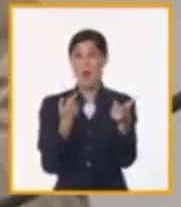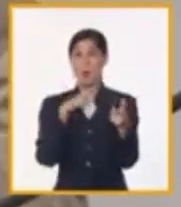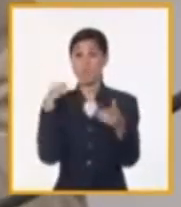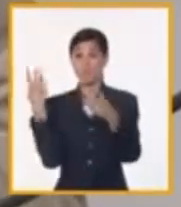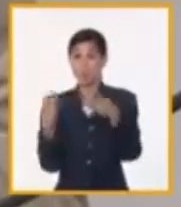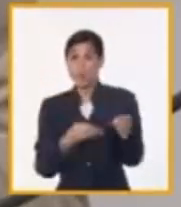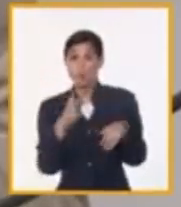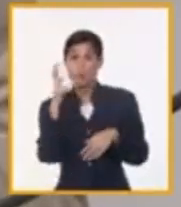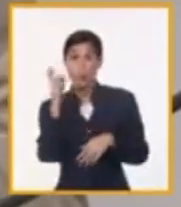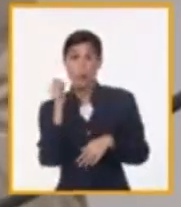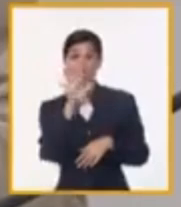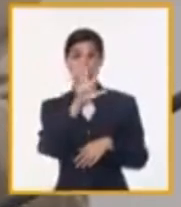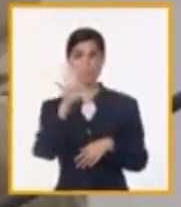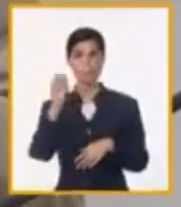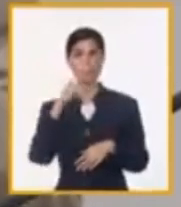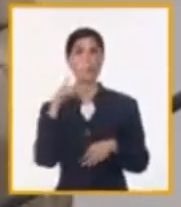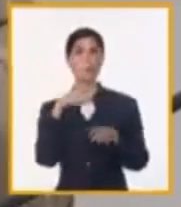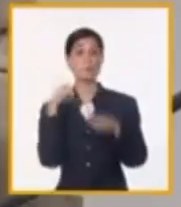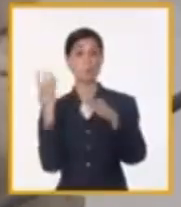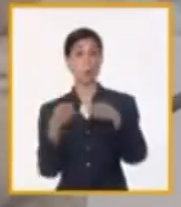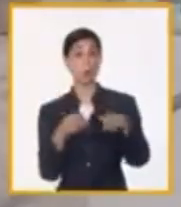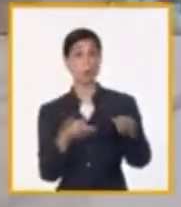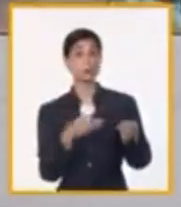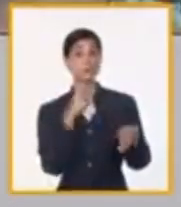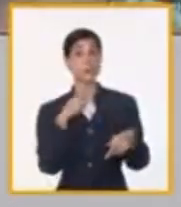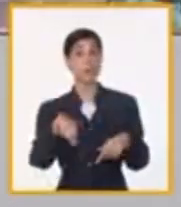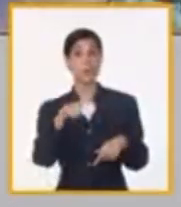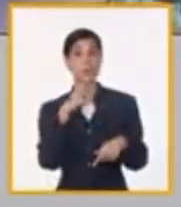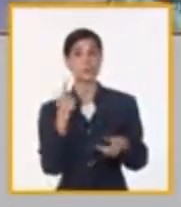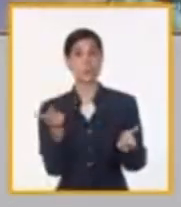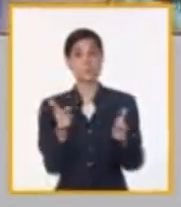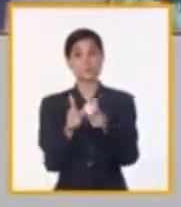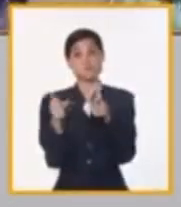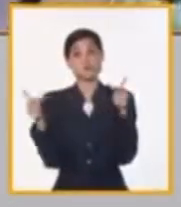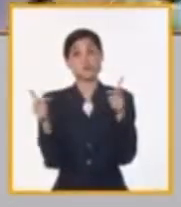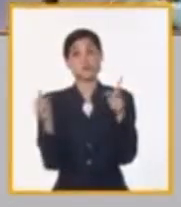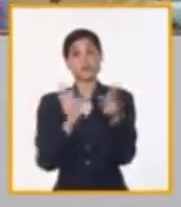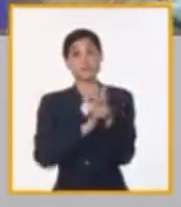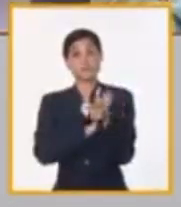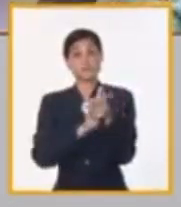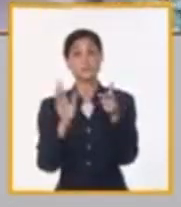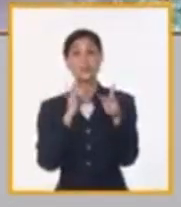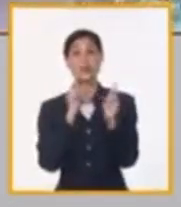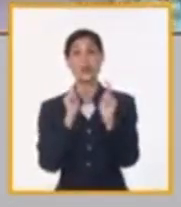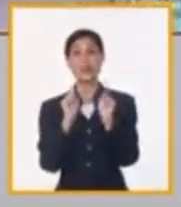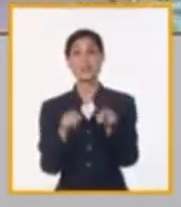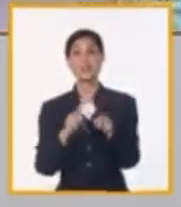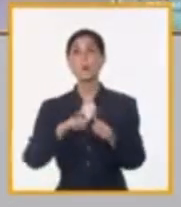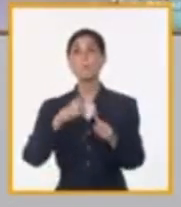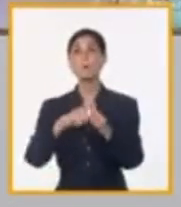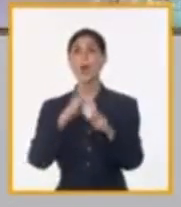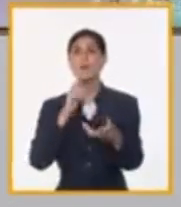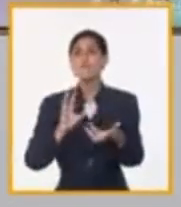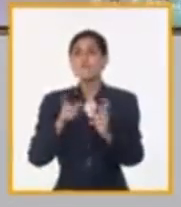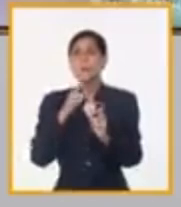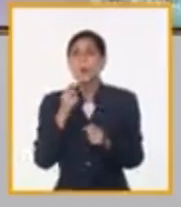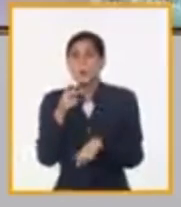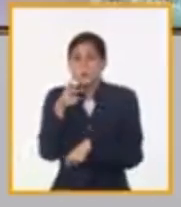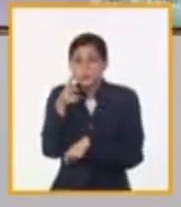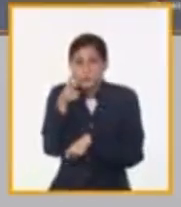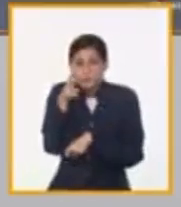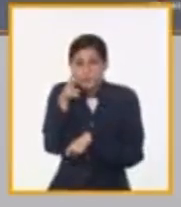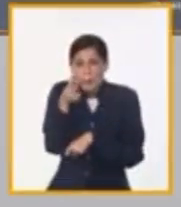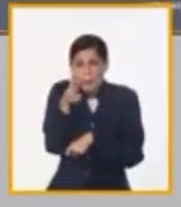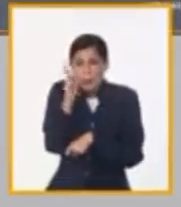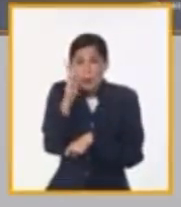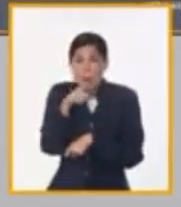por esa acción que ocurrió que ellos empregar decir matar a distancia a través de un eh